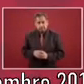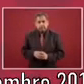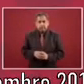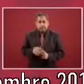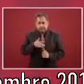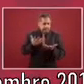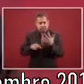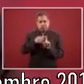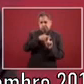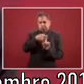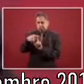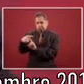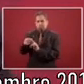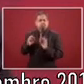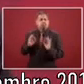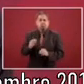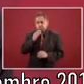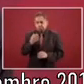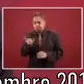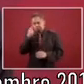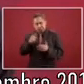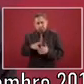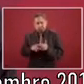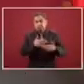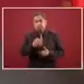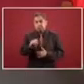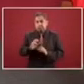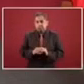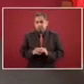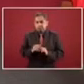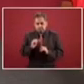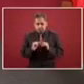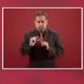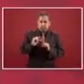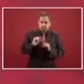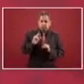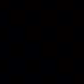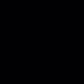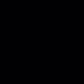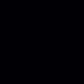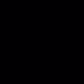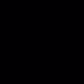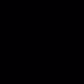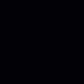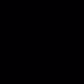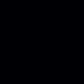creadas las condiciones y se va a crecer. Poco, pero que se va a crecer.